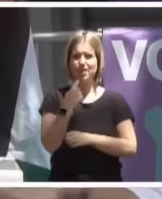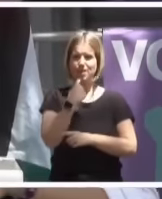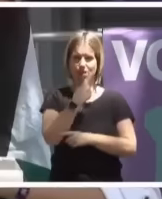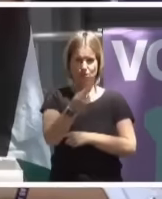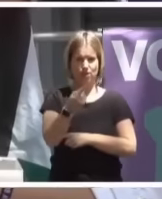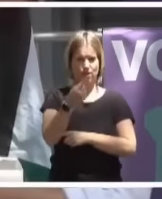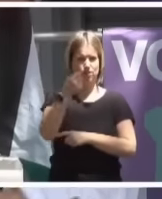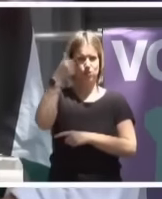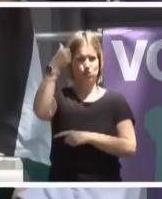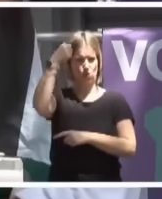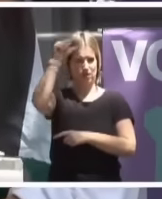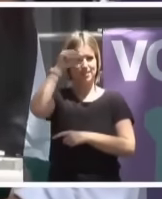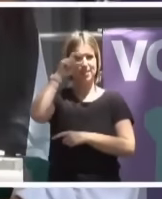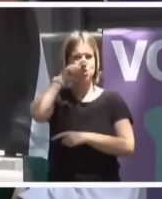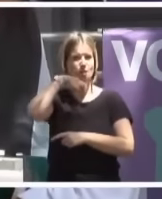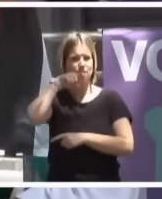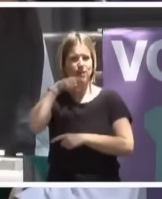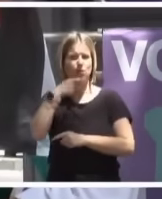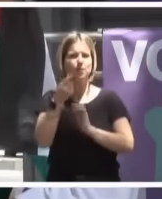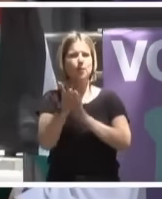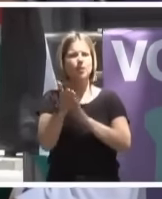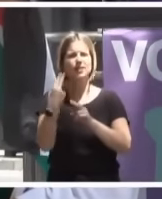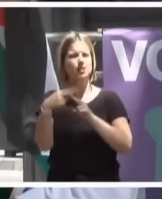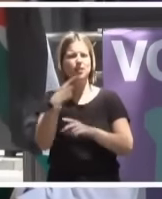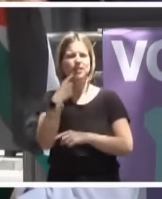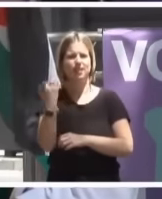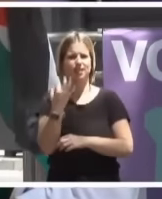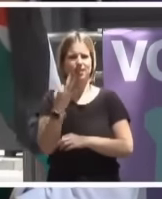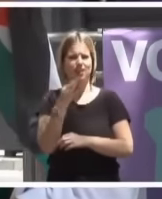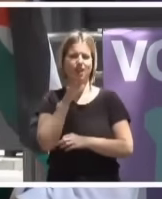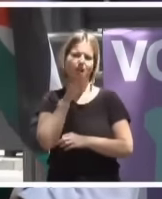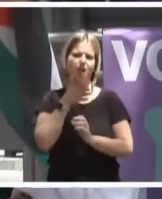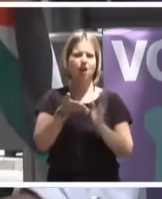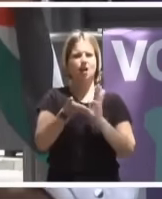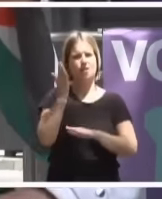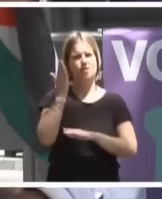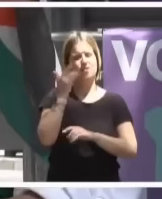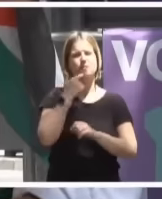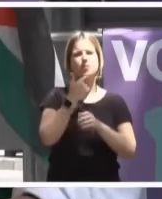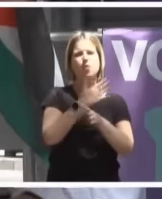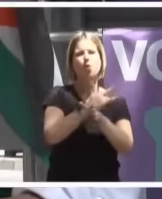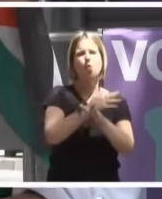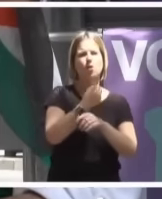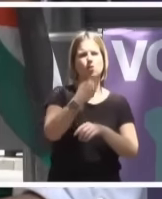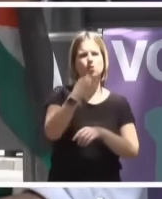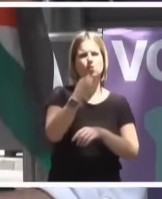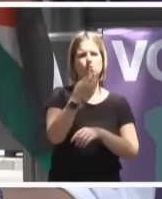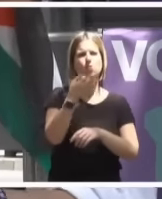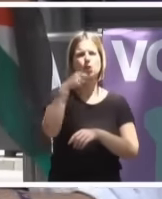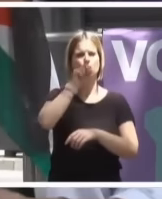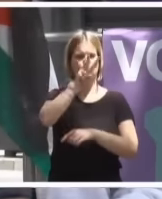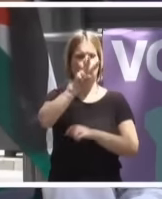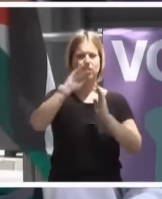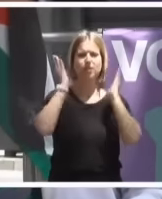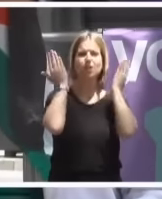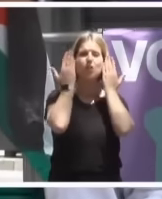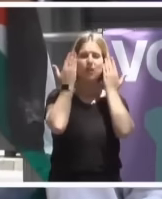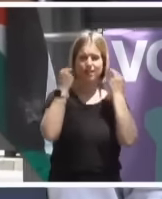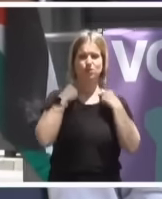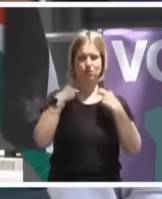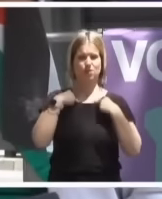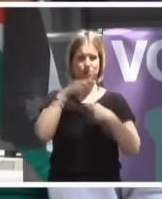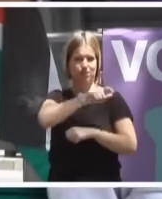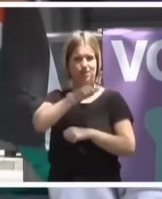diciendo el señor Feijóo, lo que está diciendo la derecha política, que ahora sale a jugar el jugador número 12, que el Congreso de los Diputados,